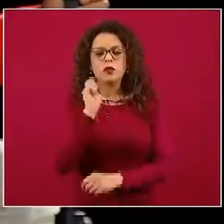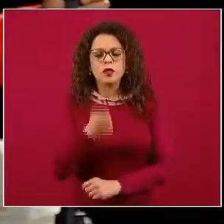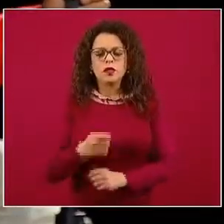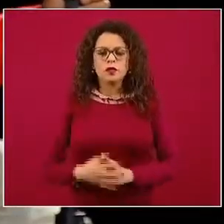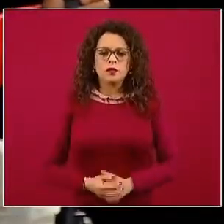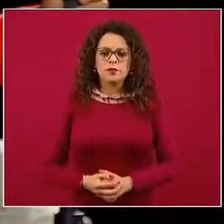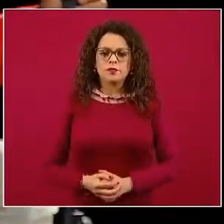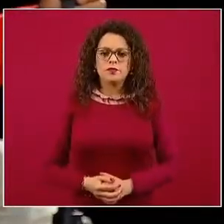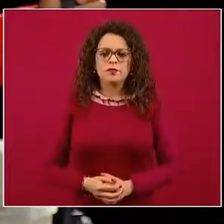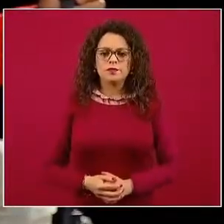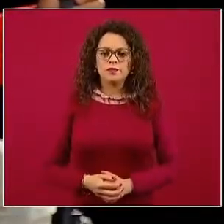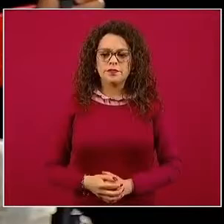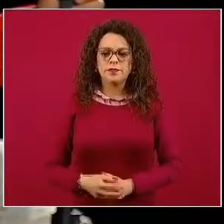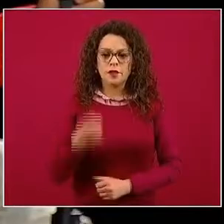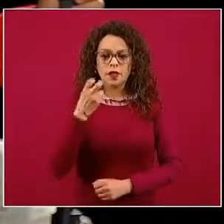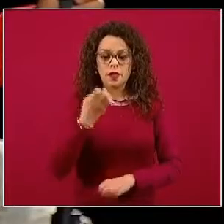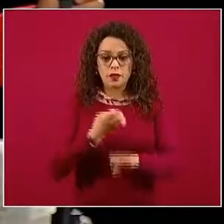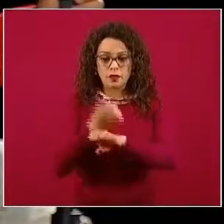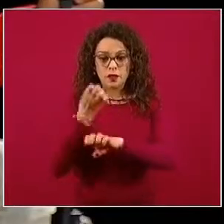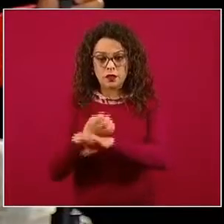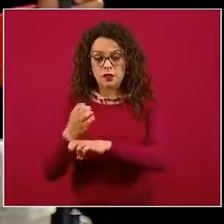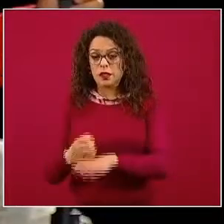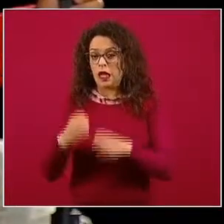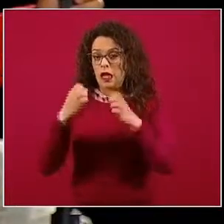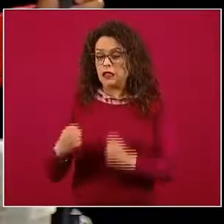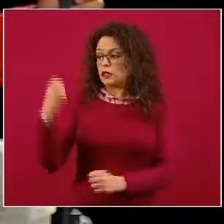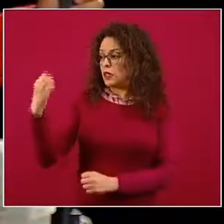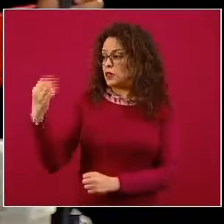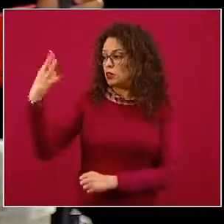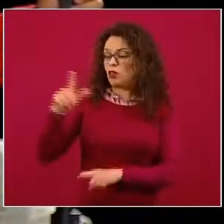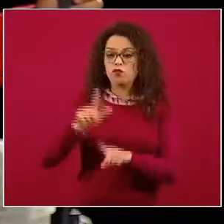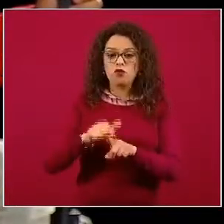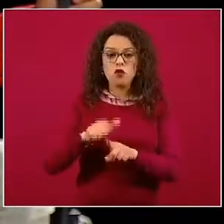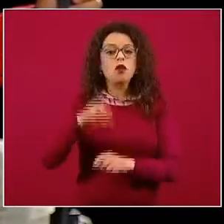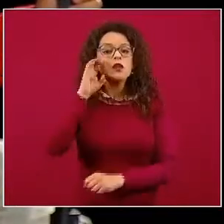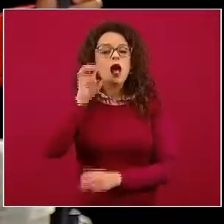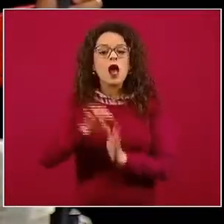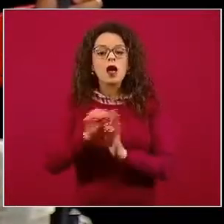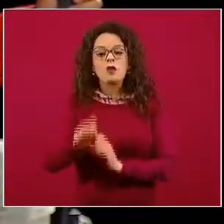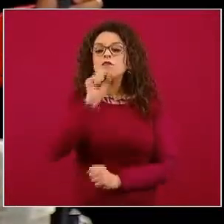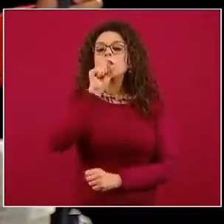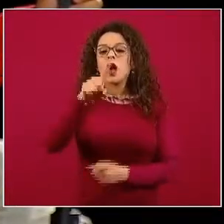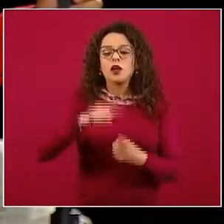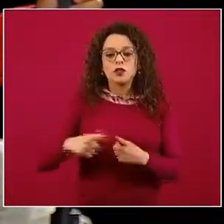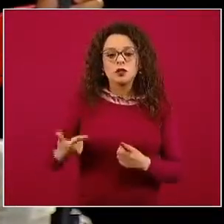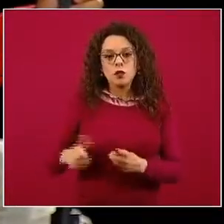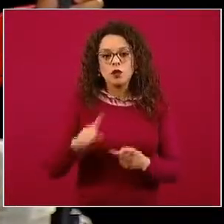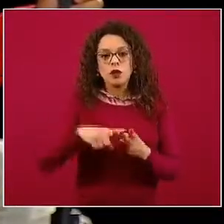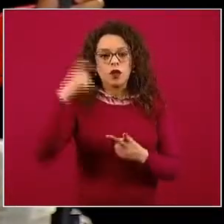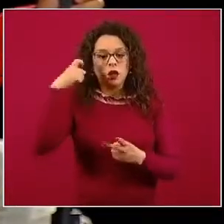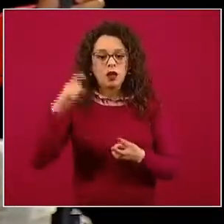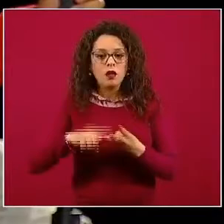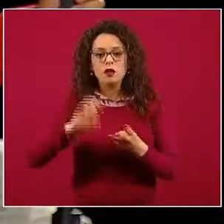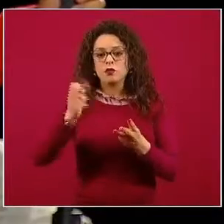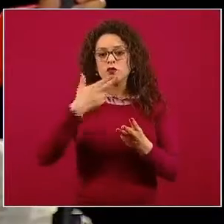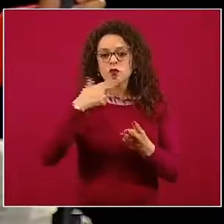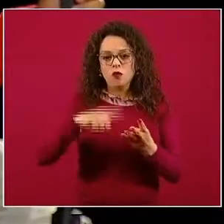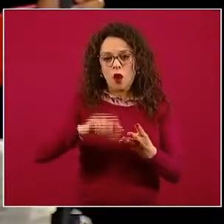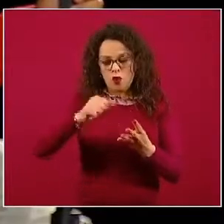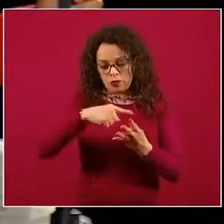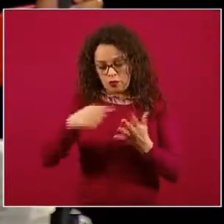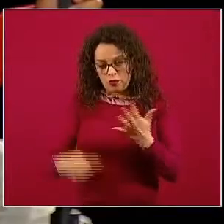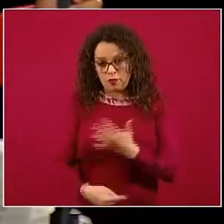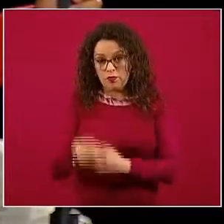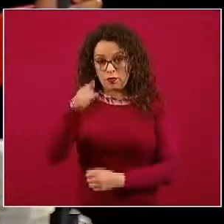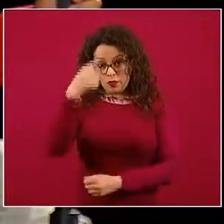aquellos estados que estaban en color naranja, como Jalisco, Guanajuato, Querétaro, Chihuahua y otros, ¿creen ustedes que han de